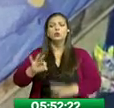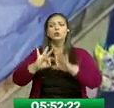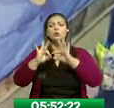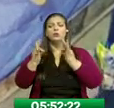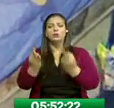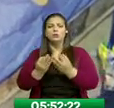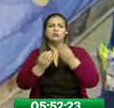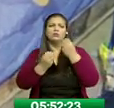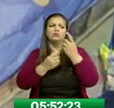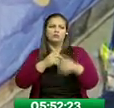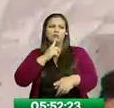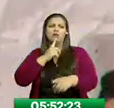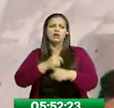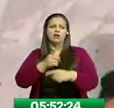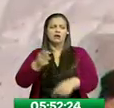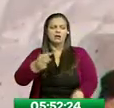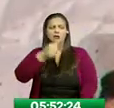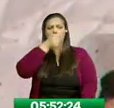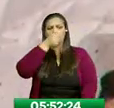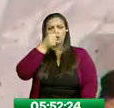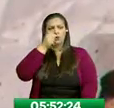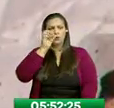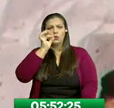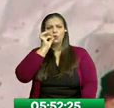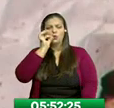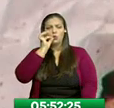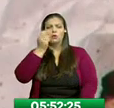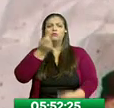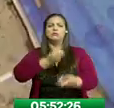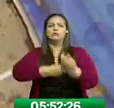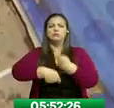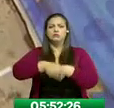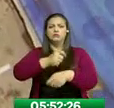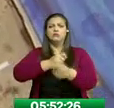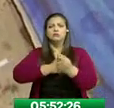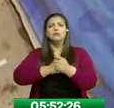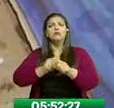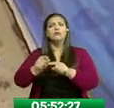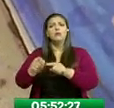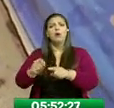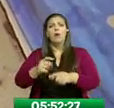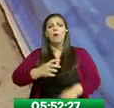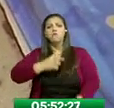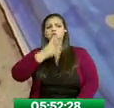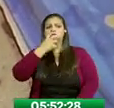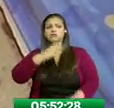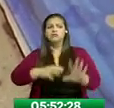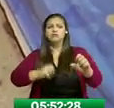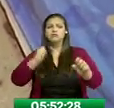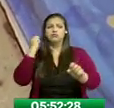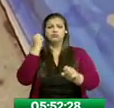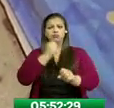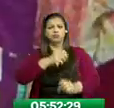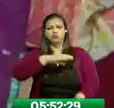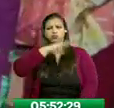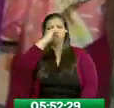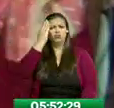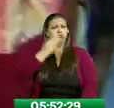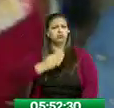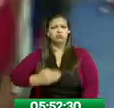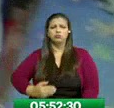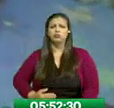que sí se dedica al consumo y a la venta de sustancia prohibida, pero que nunca fue a buscar a la fémina para agredirla.